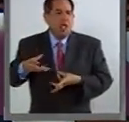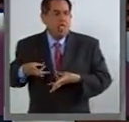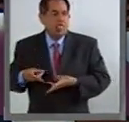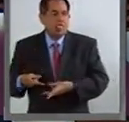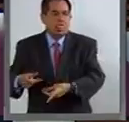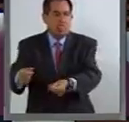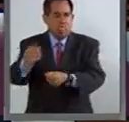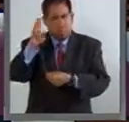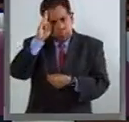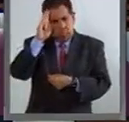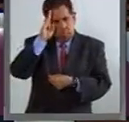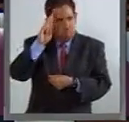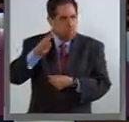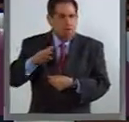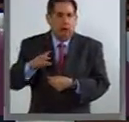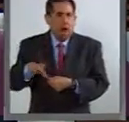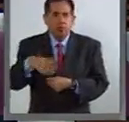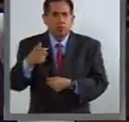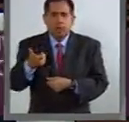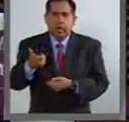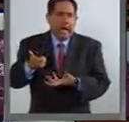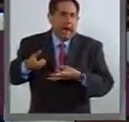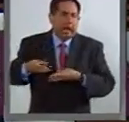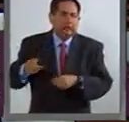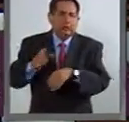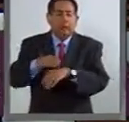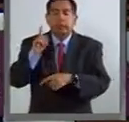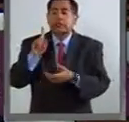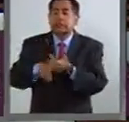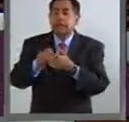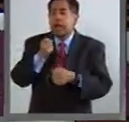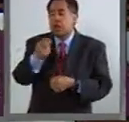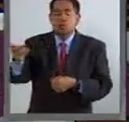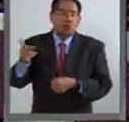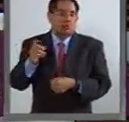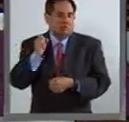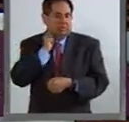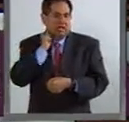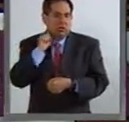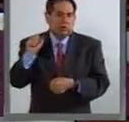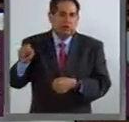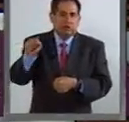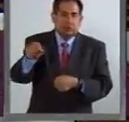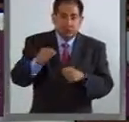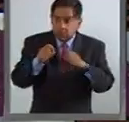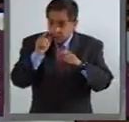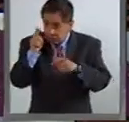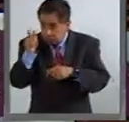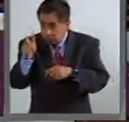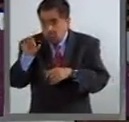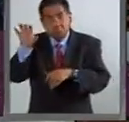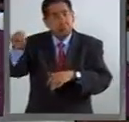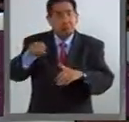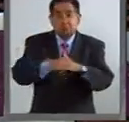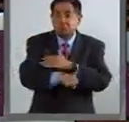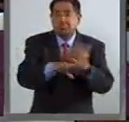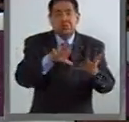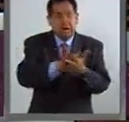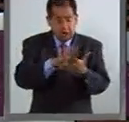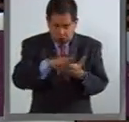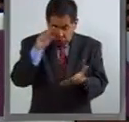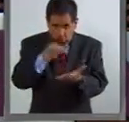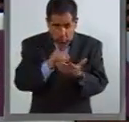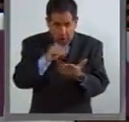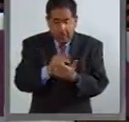de los recursos del Parlamento por parte de legisladores. Varios legisladores terminaron en la cárcel y todavía están